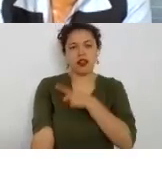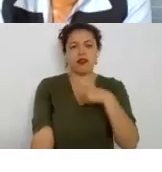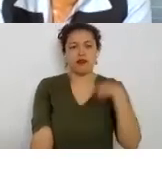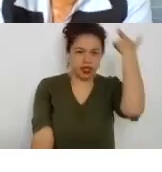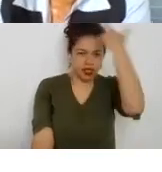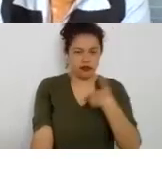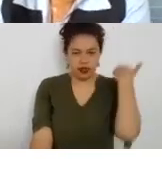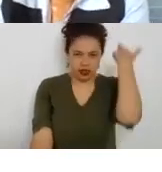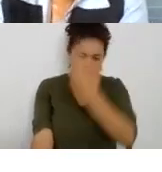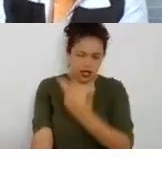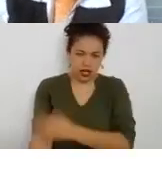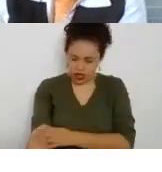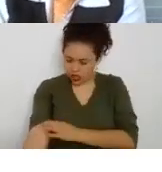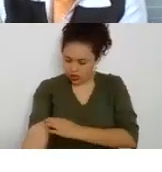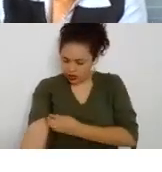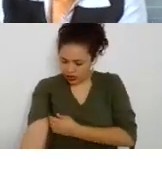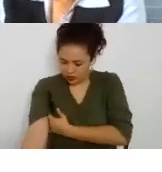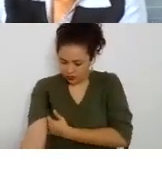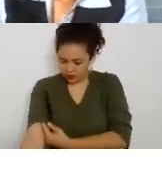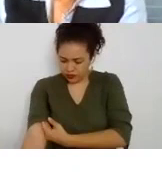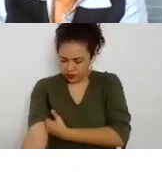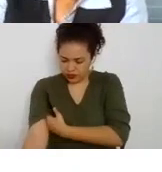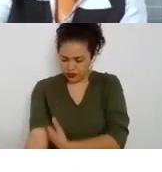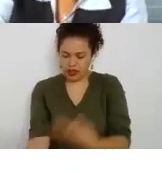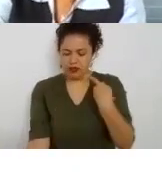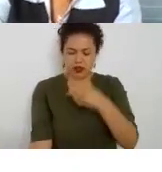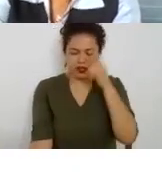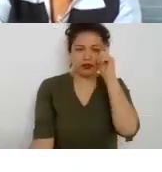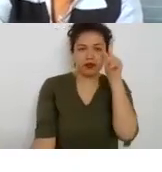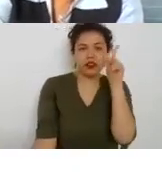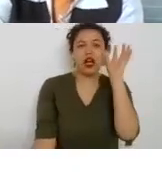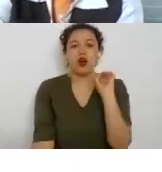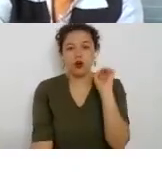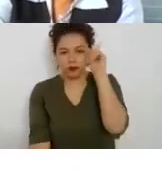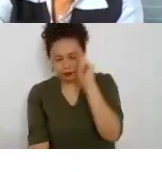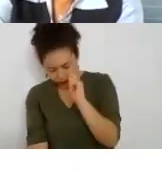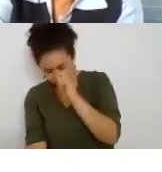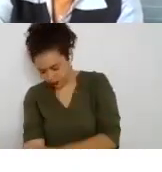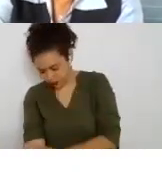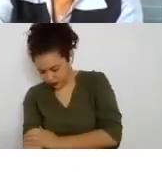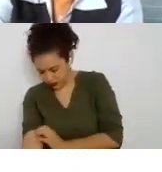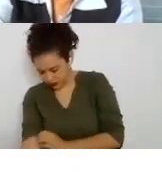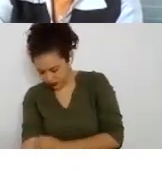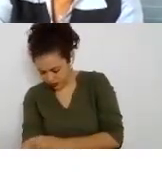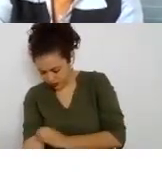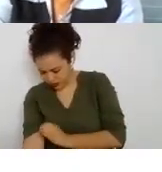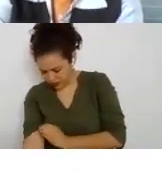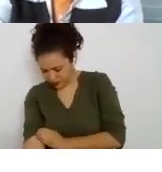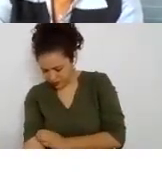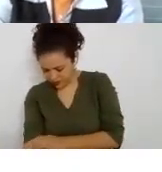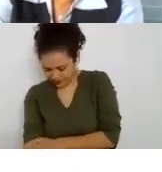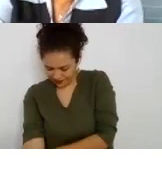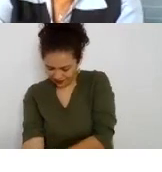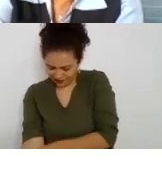estado, bueno, considerar si la persona está consciente o inconsciente. ¿Ok? Entonces son cuestiones que